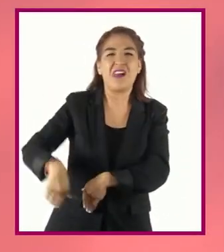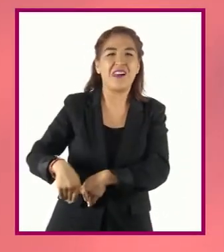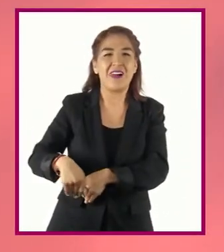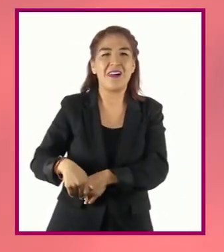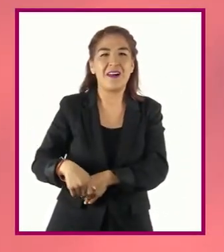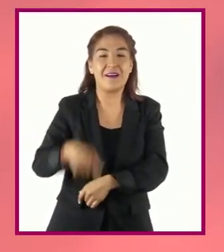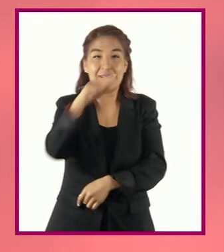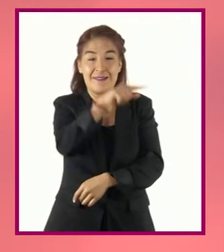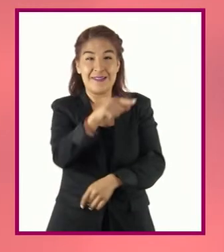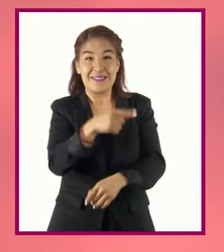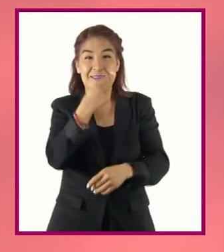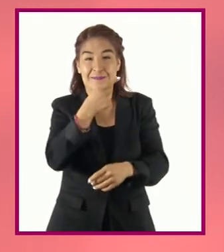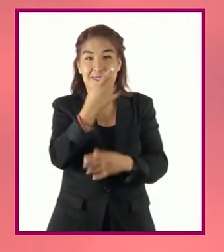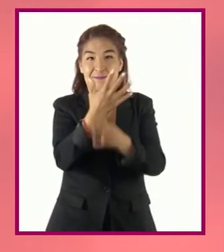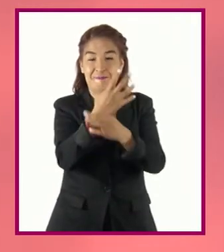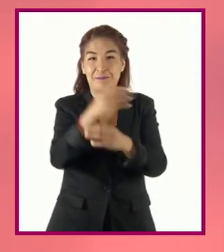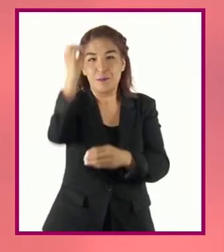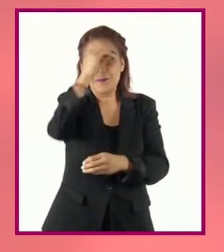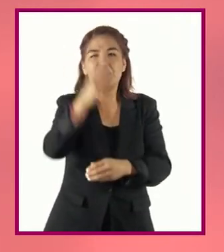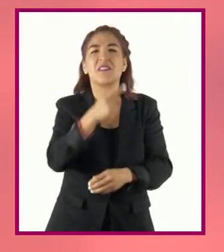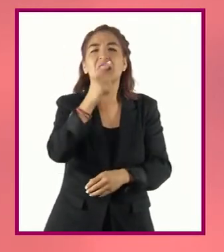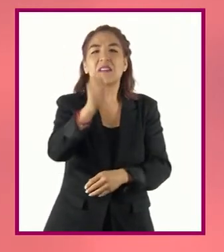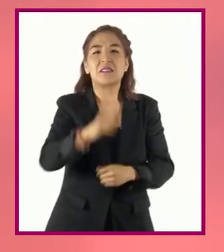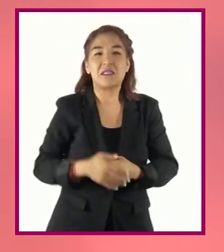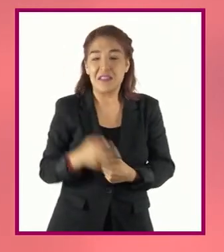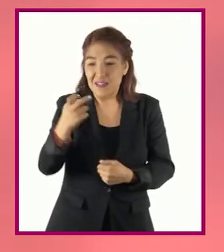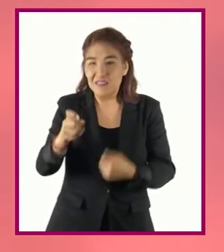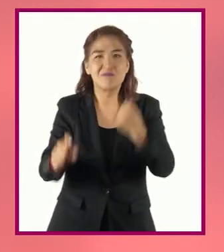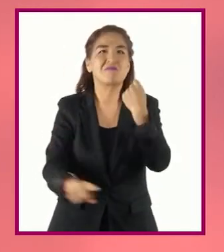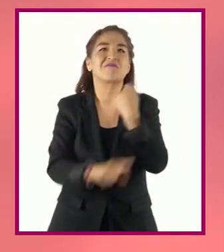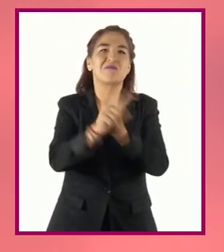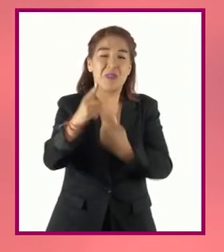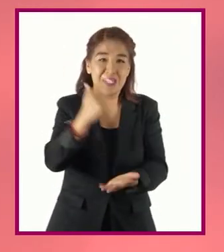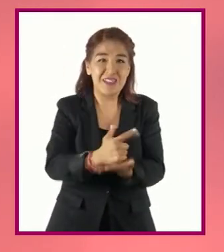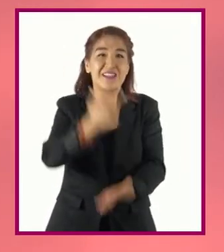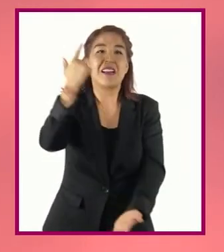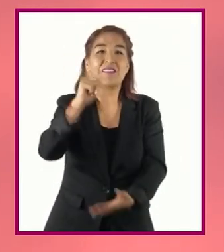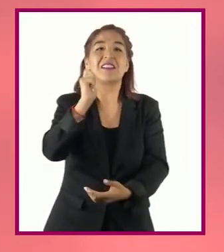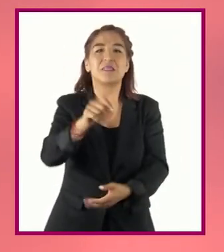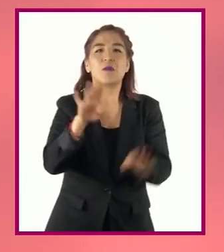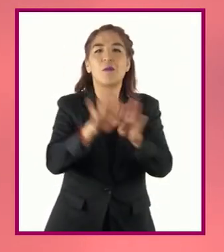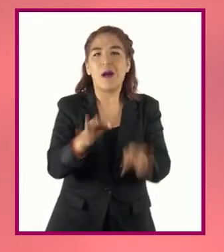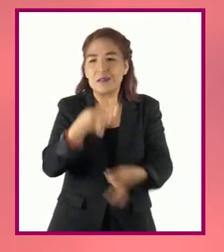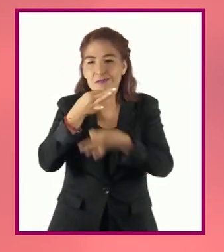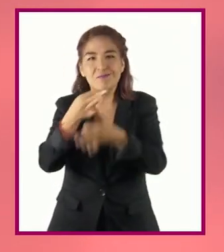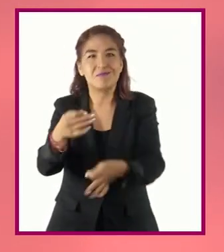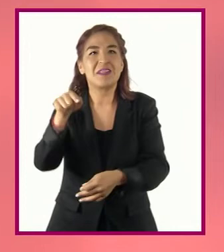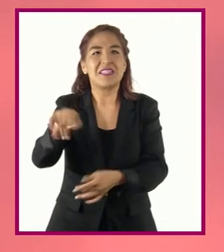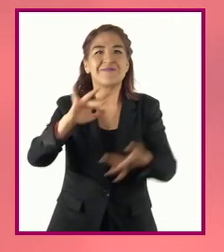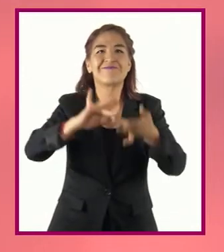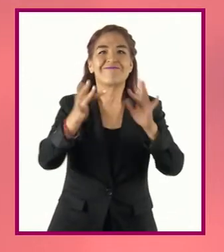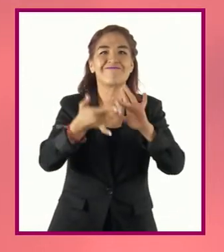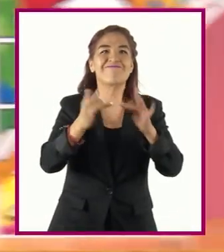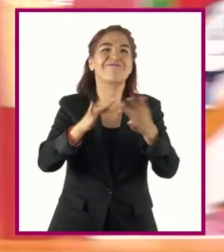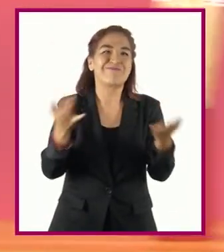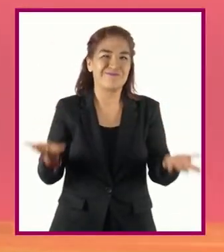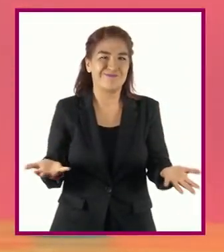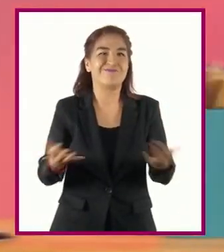autor, esta suma de factores es tan grave como para hablar de una adicción a las redes sociales.